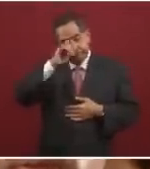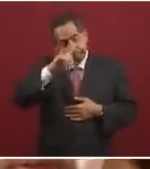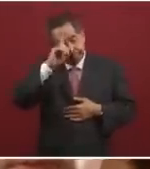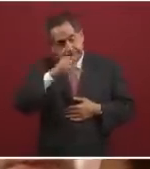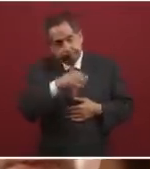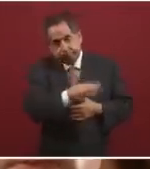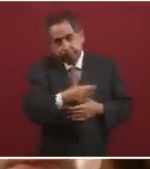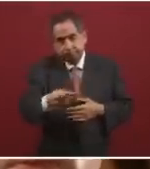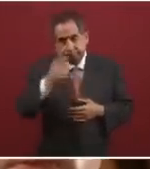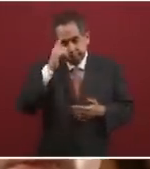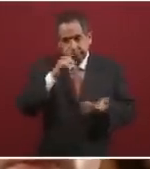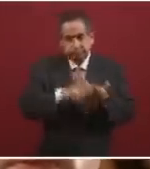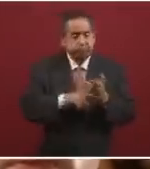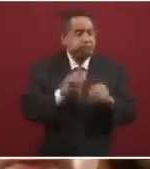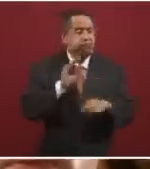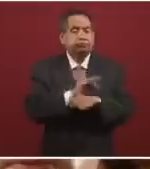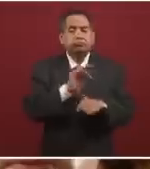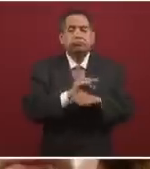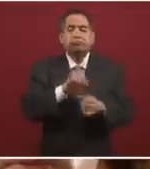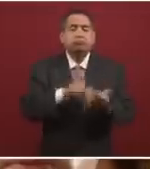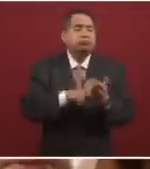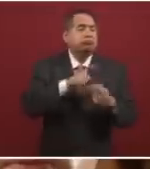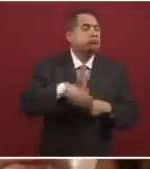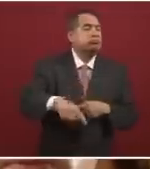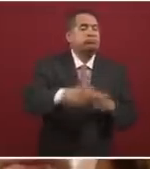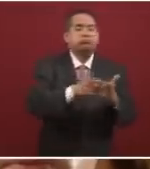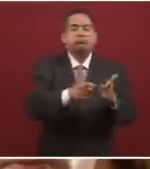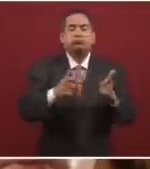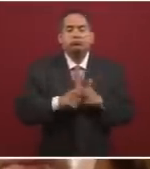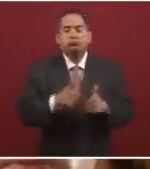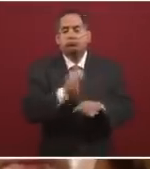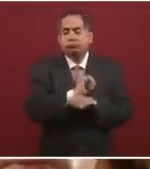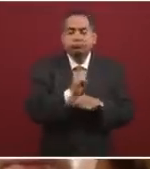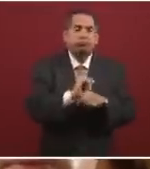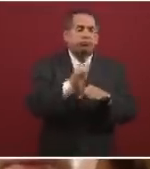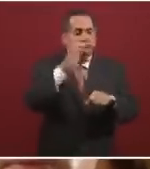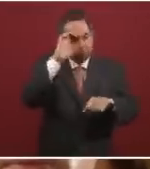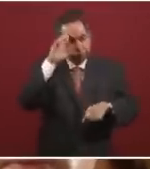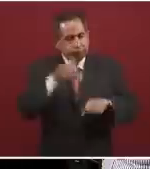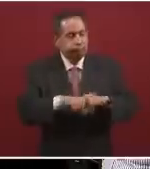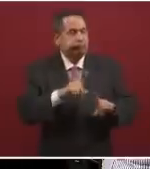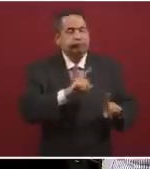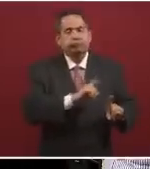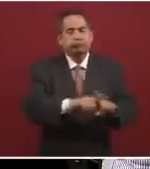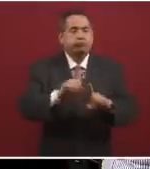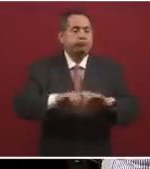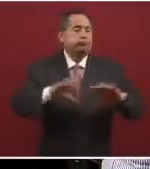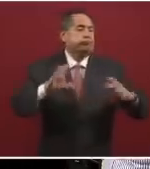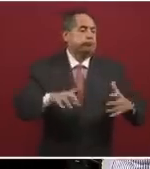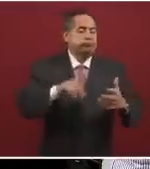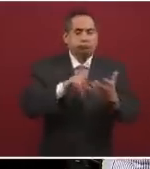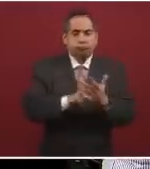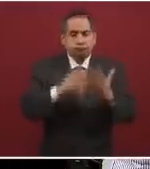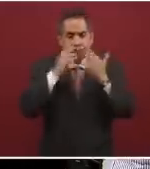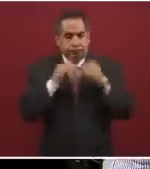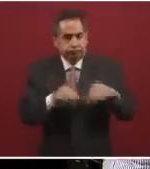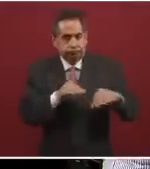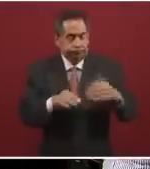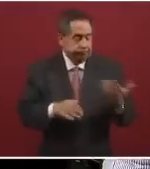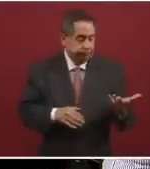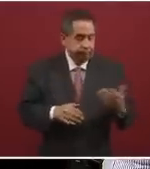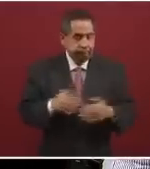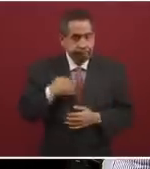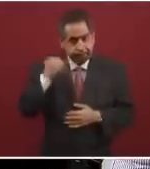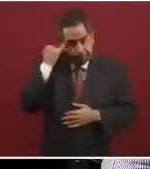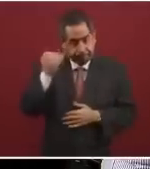gobierno para proteger a estos grupos artísticos, gestores y artistas culturales que se han quedado sin empleo? Y si me lo